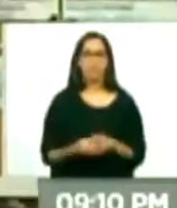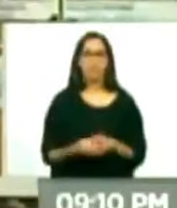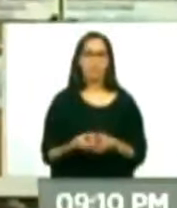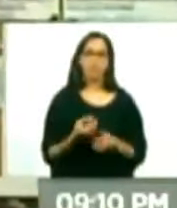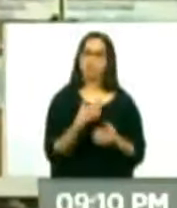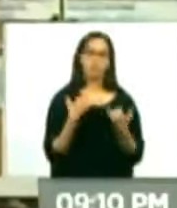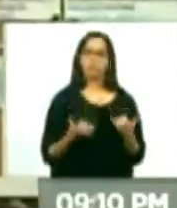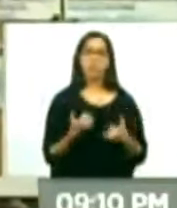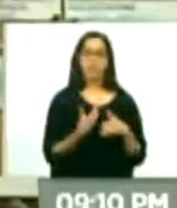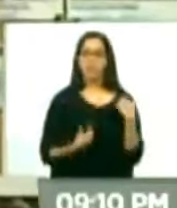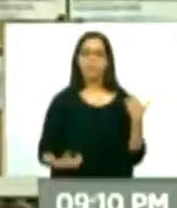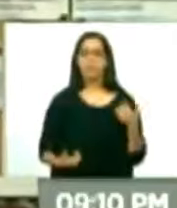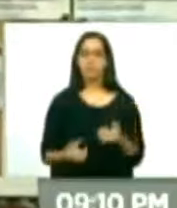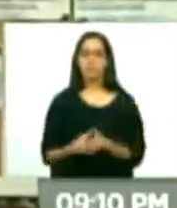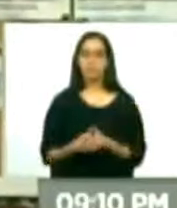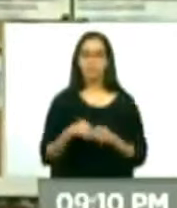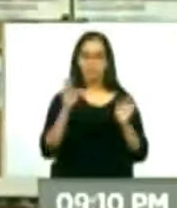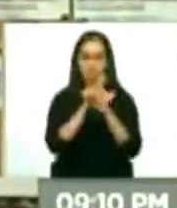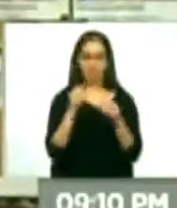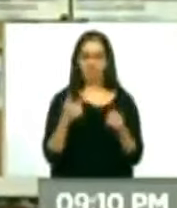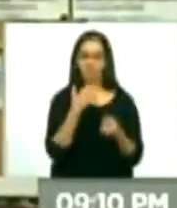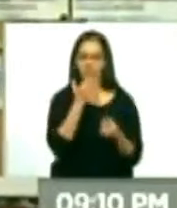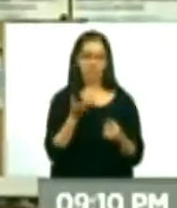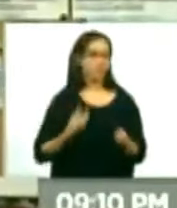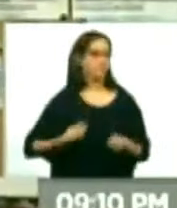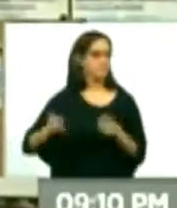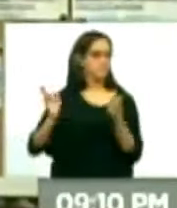aquí el presidente, ya Carlos Andrés presidente, esto no vale nada.